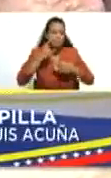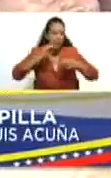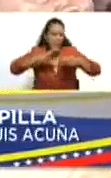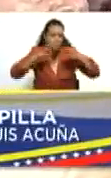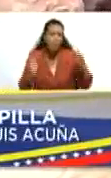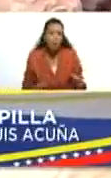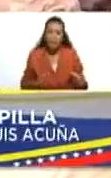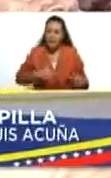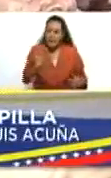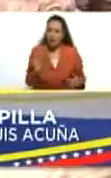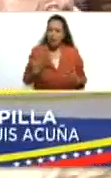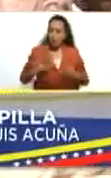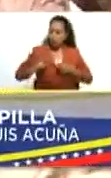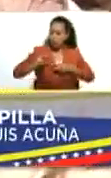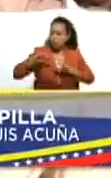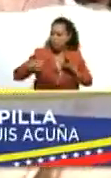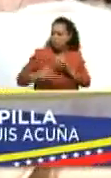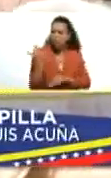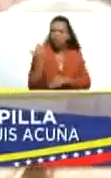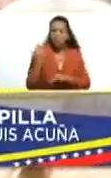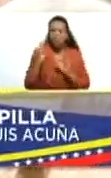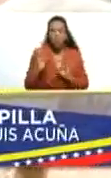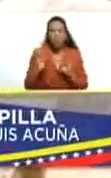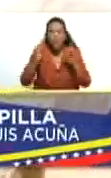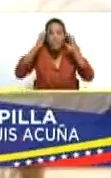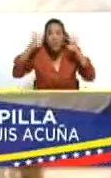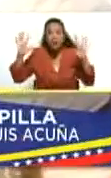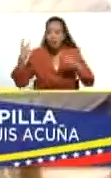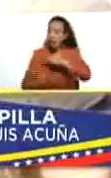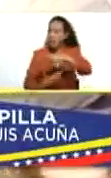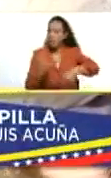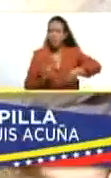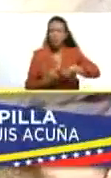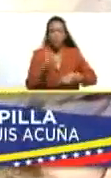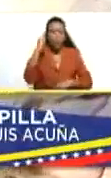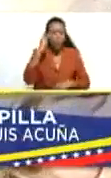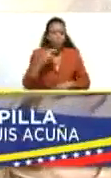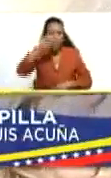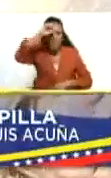de ganas de vivir. Milagros de la revolución